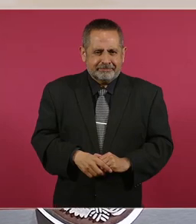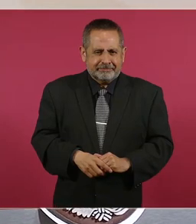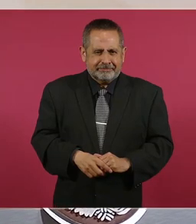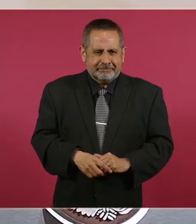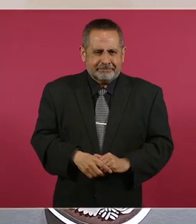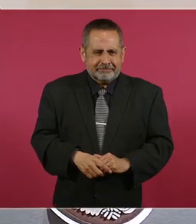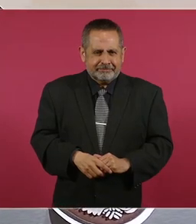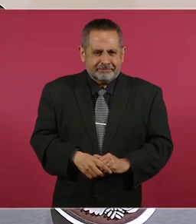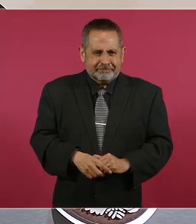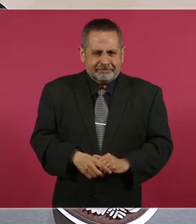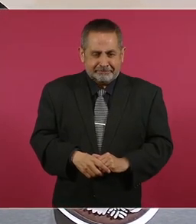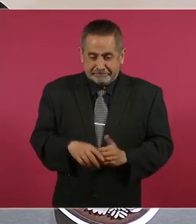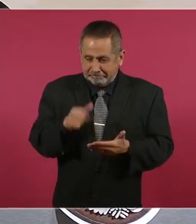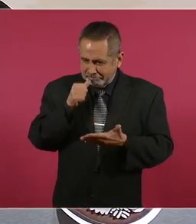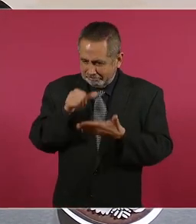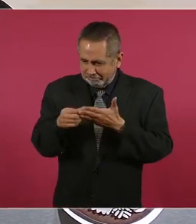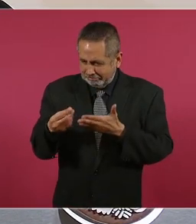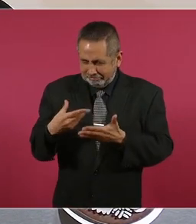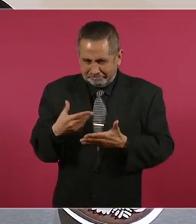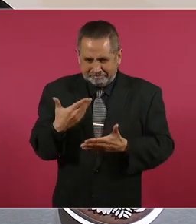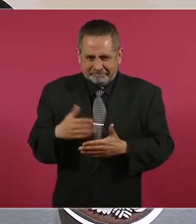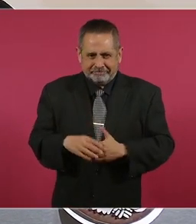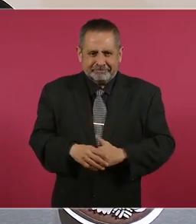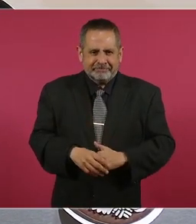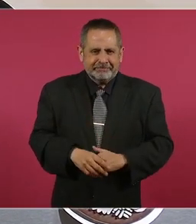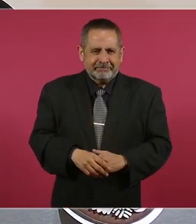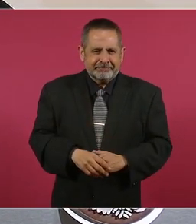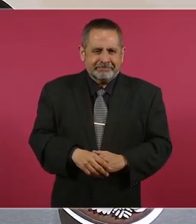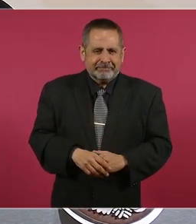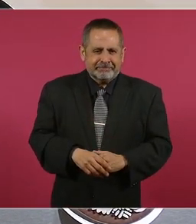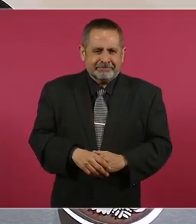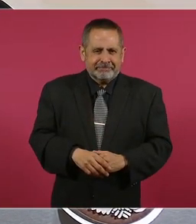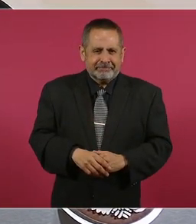No, esa carta viene aquí, compañero.